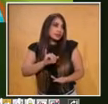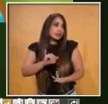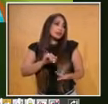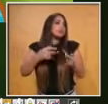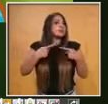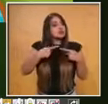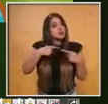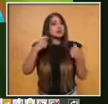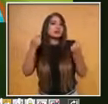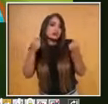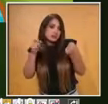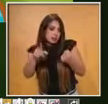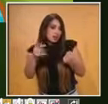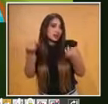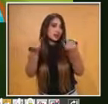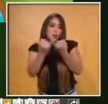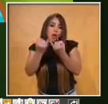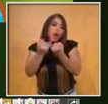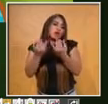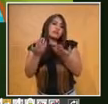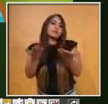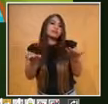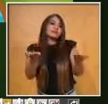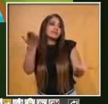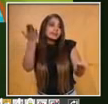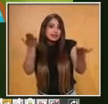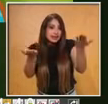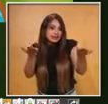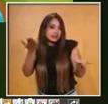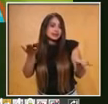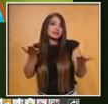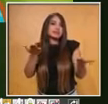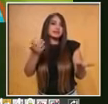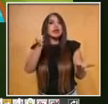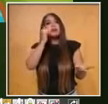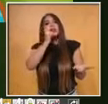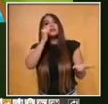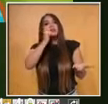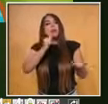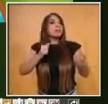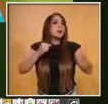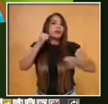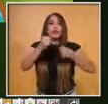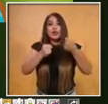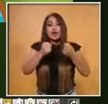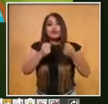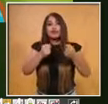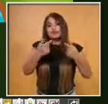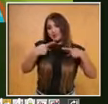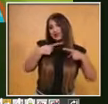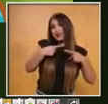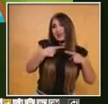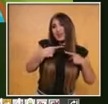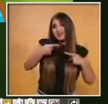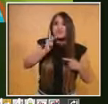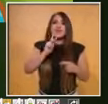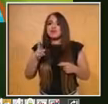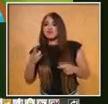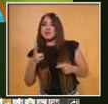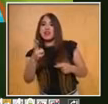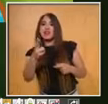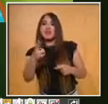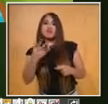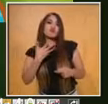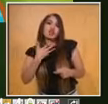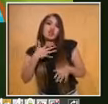usando la metáfora, nacer, morir, y dice siempre corriendo. Si te das cuenta, el río o el agua no tiene pies,